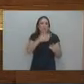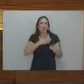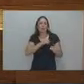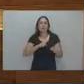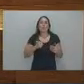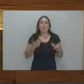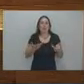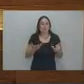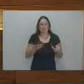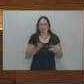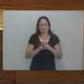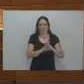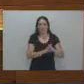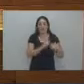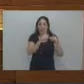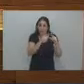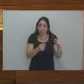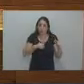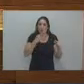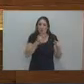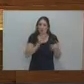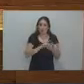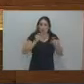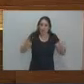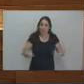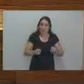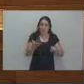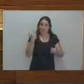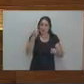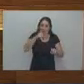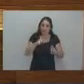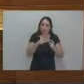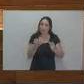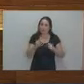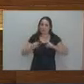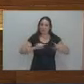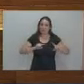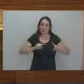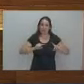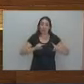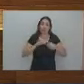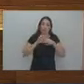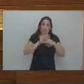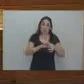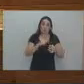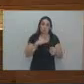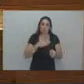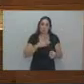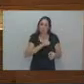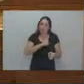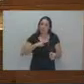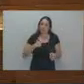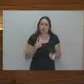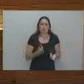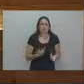Lo que pasa en Asturias, lo dijimos en campaña, se decide en Asturias. Y en este sentido yo personalmente estoy